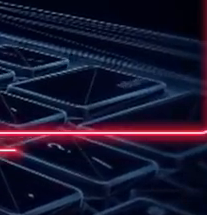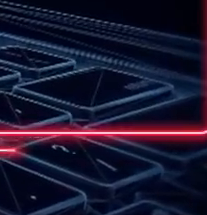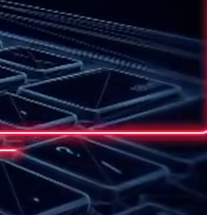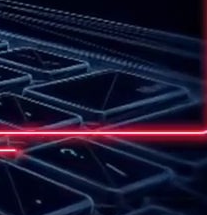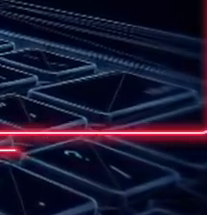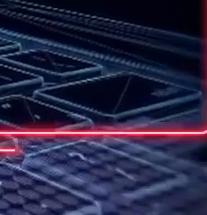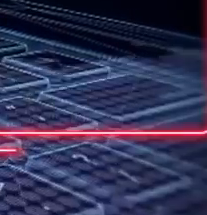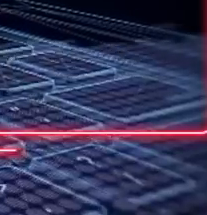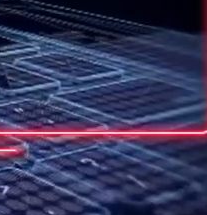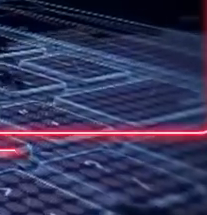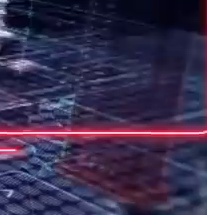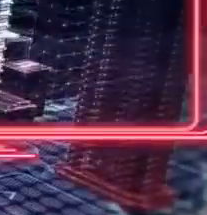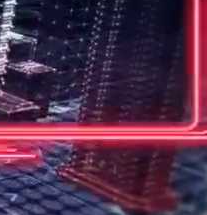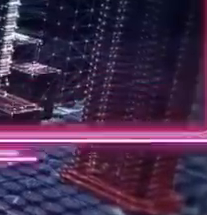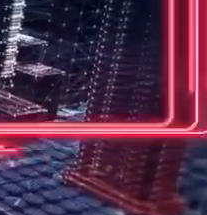notificaciones